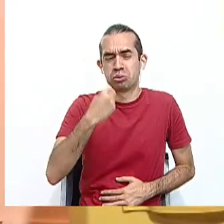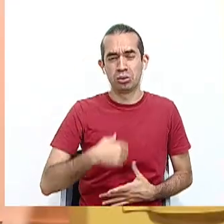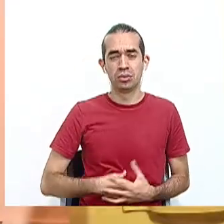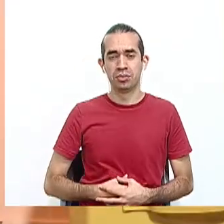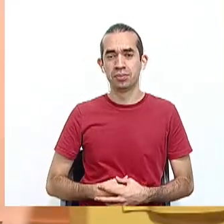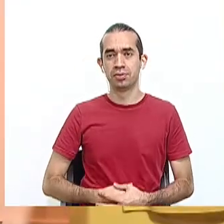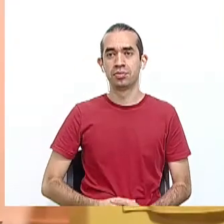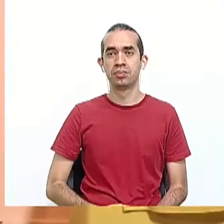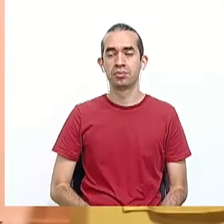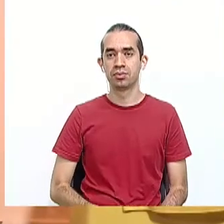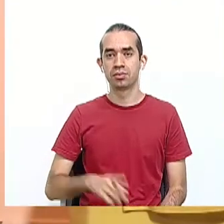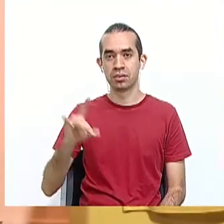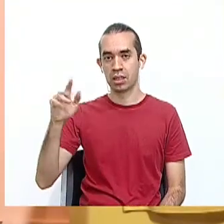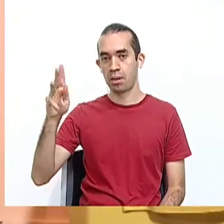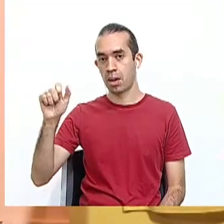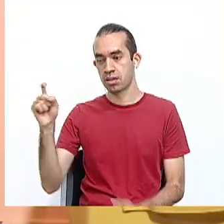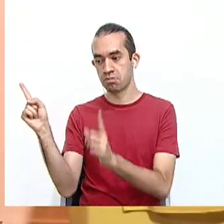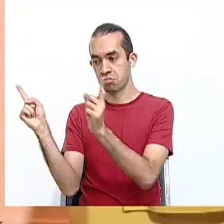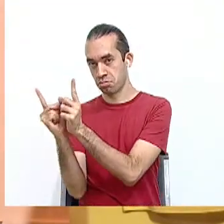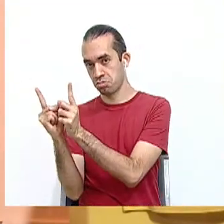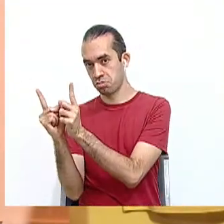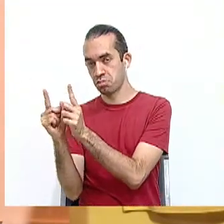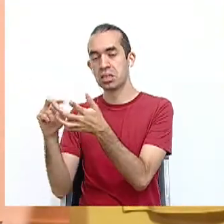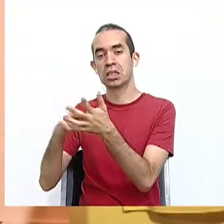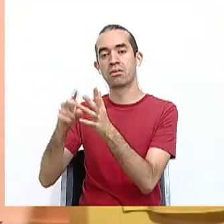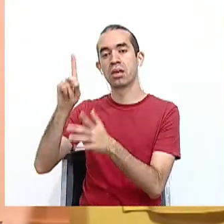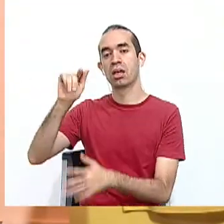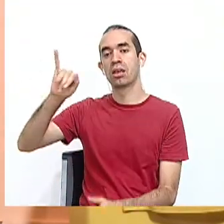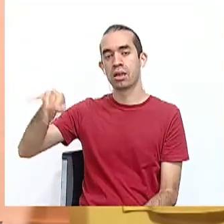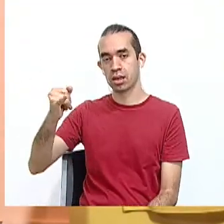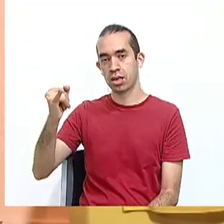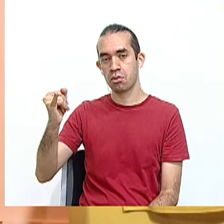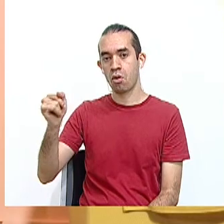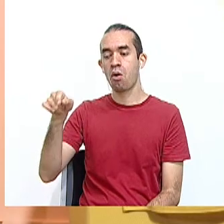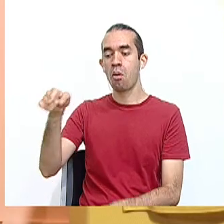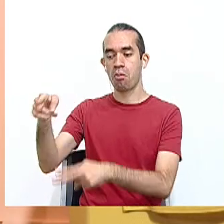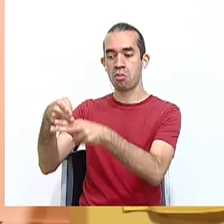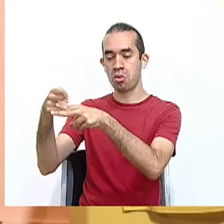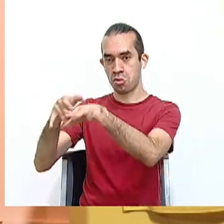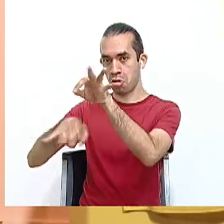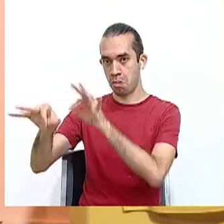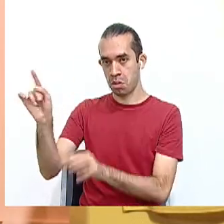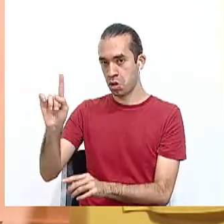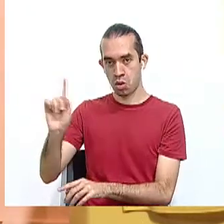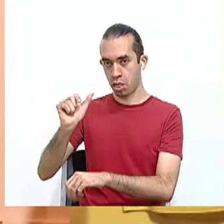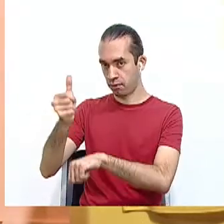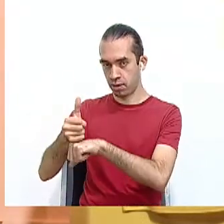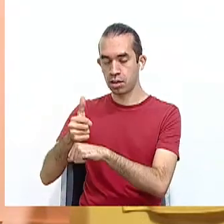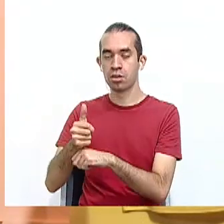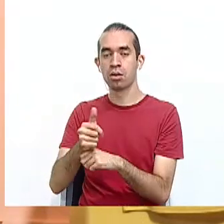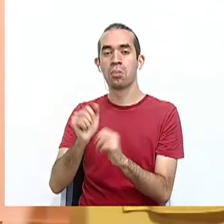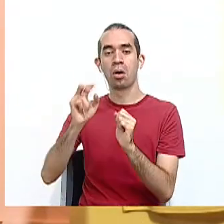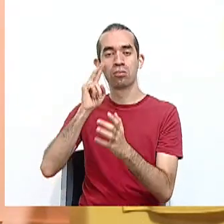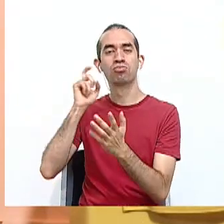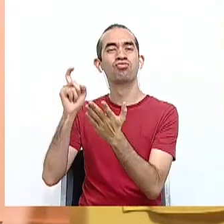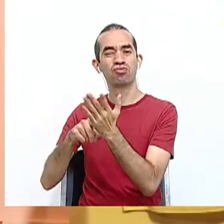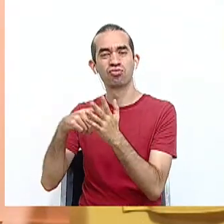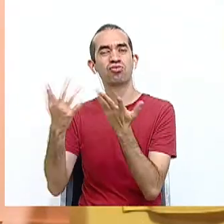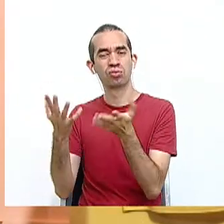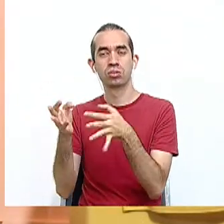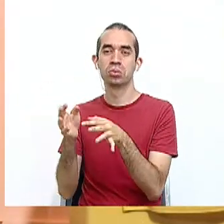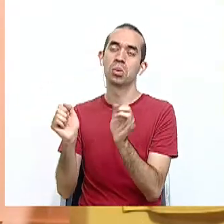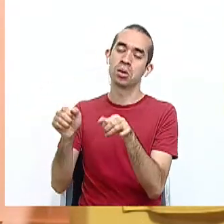Entonces, el primer de más va pegado. Es un adjetivo o pronombre indefinido y la forma de reconocerlo es si lo podemos sustituir